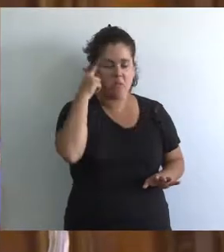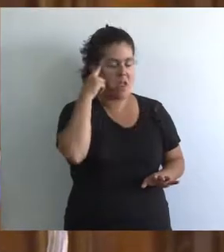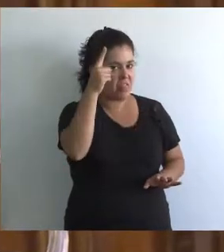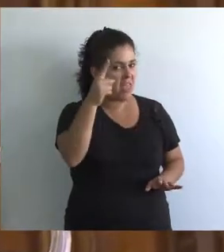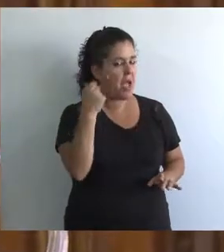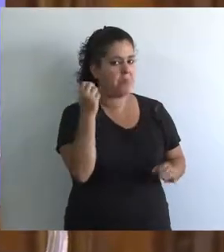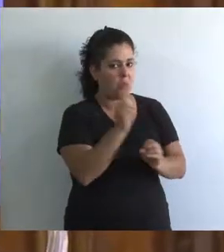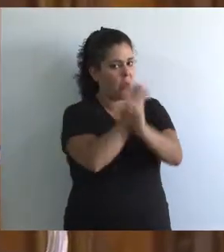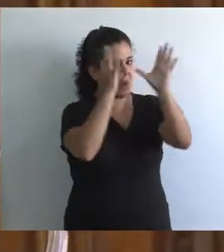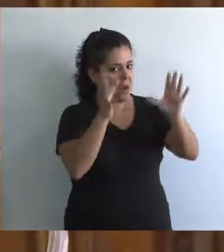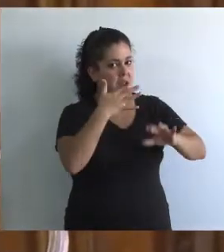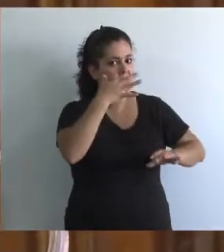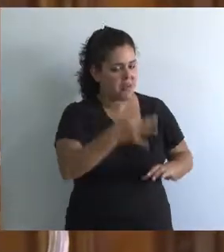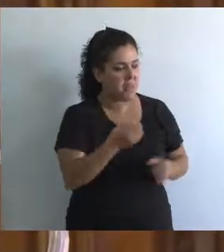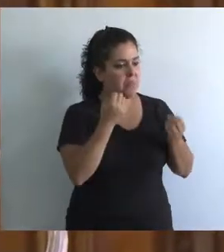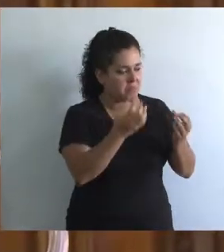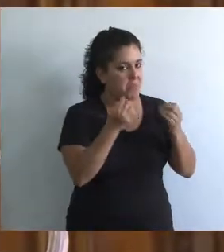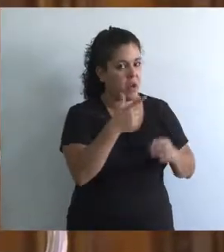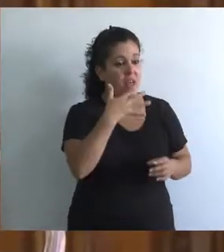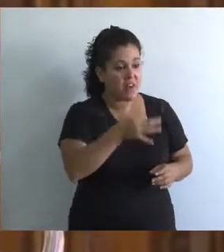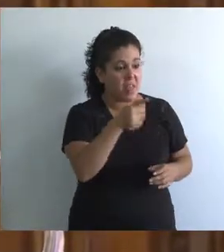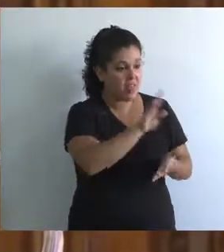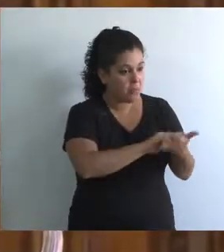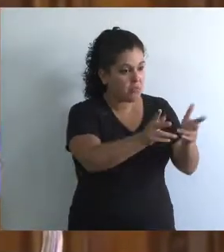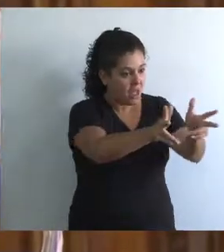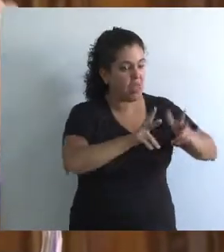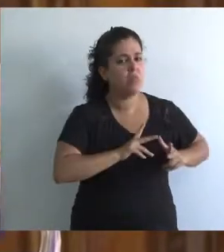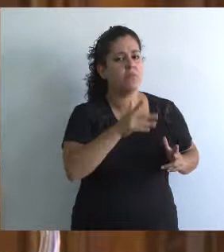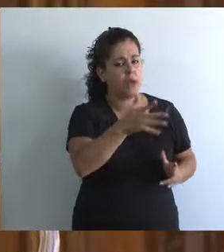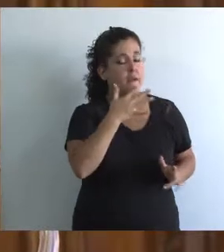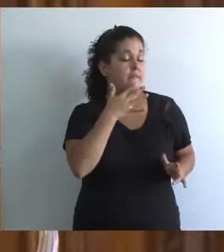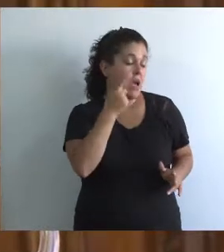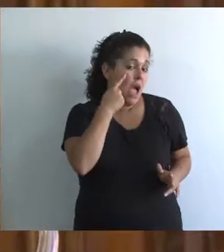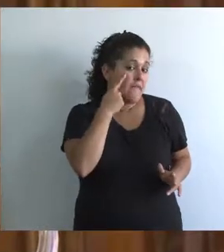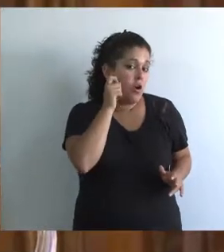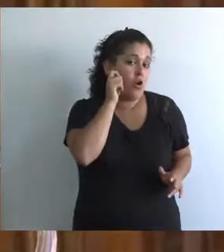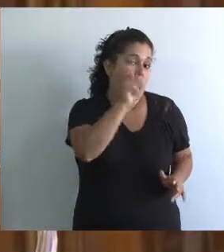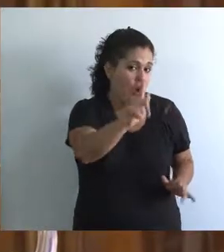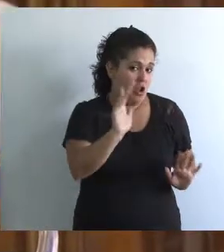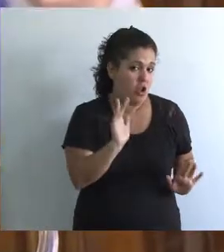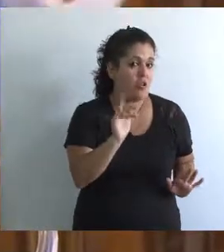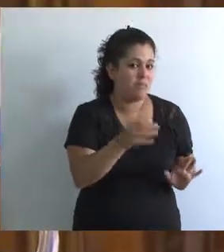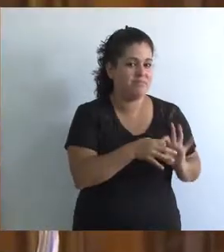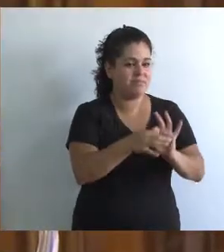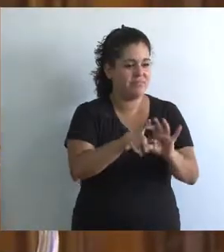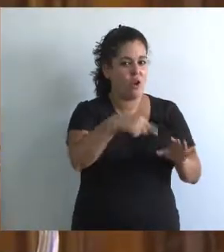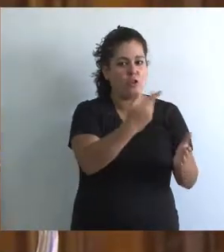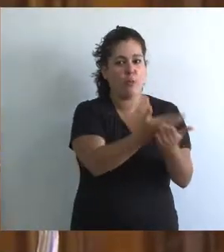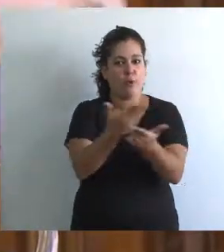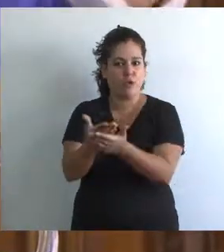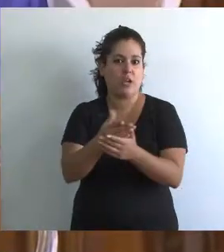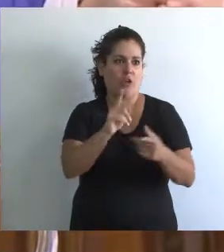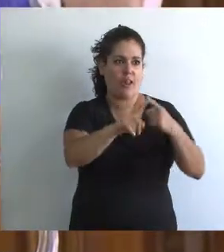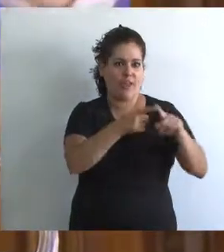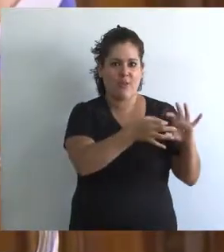cuál es la idea, el objetivo, y como bien dice el diputado De Petri, quizás logre esto asociarse con otros proyectos